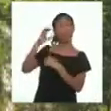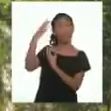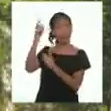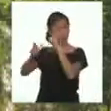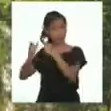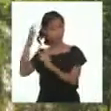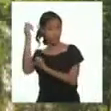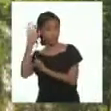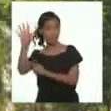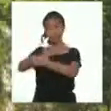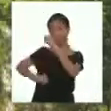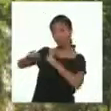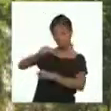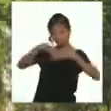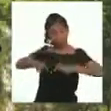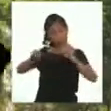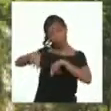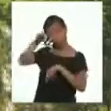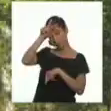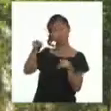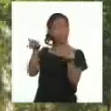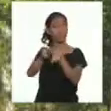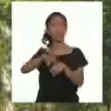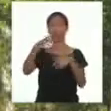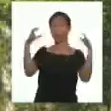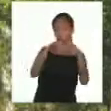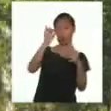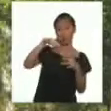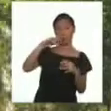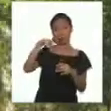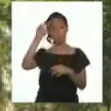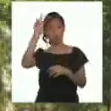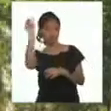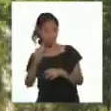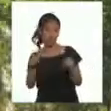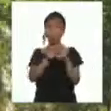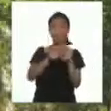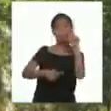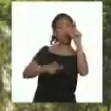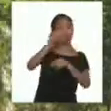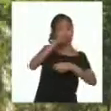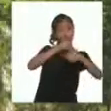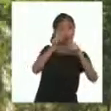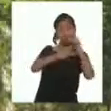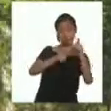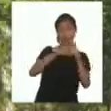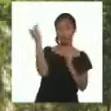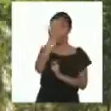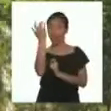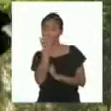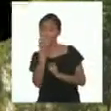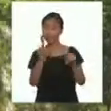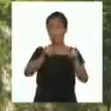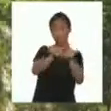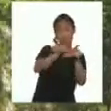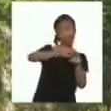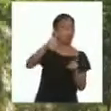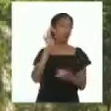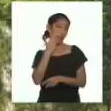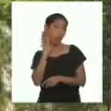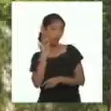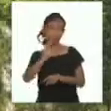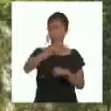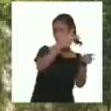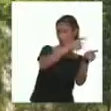de españoles nacidos en el Perú, los indígenas, los afrodescendientes, los mestizos, entre